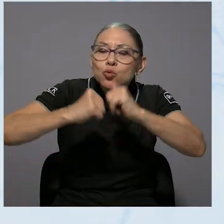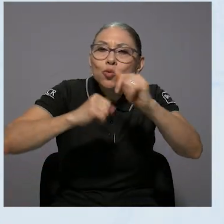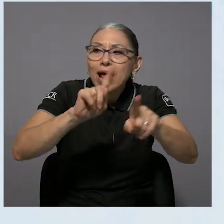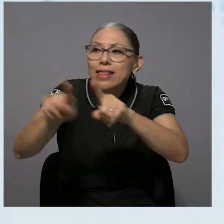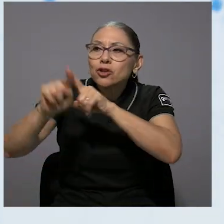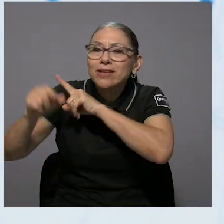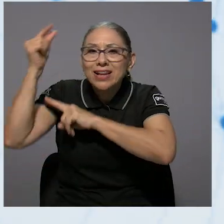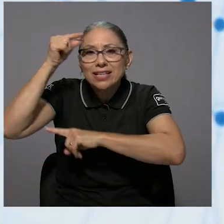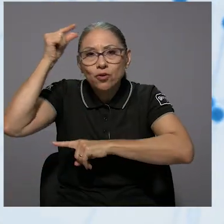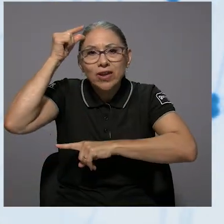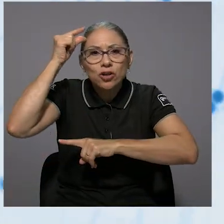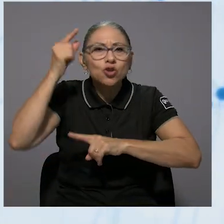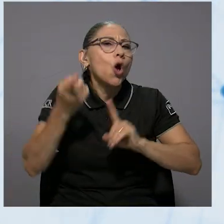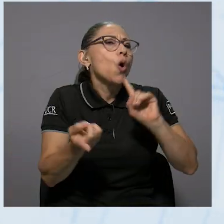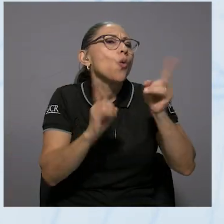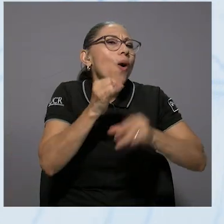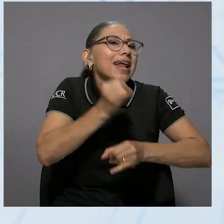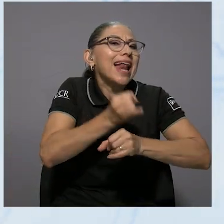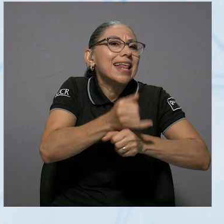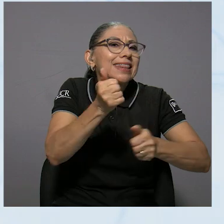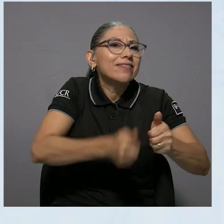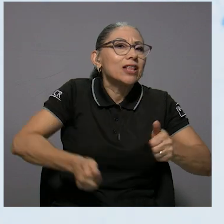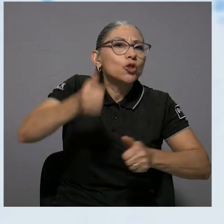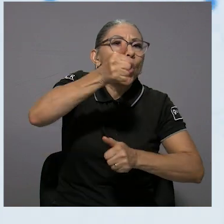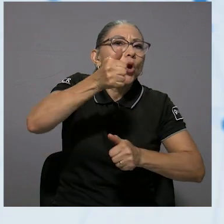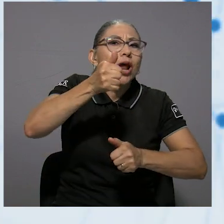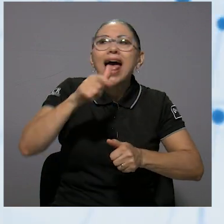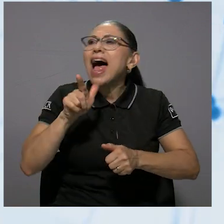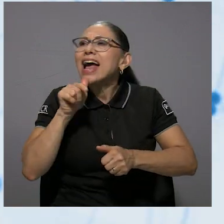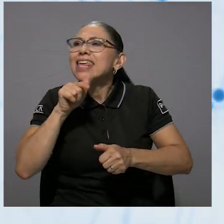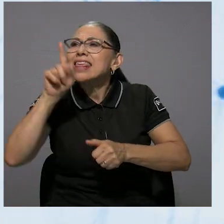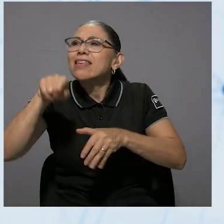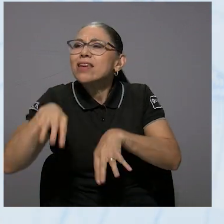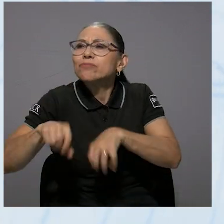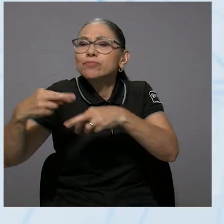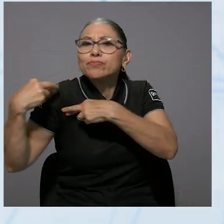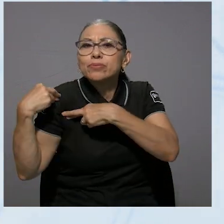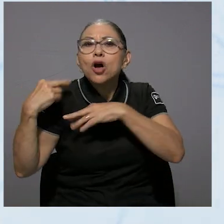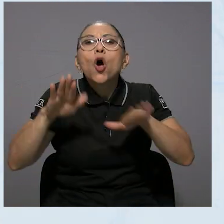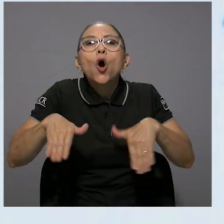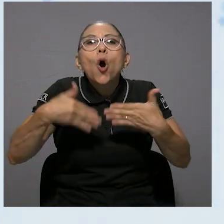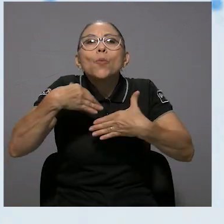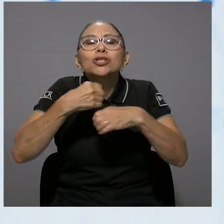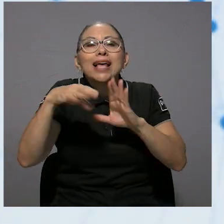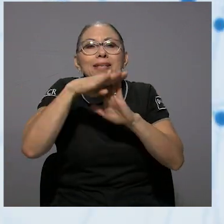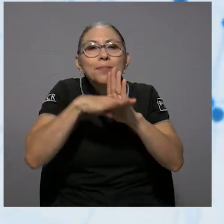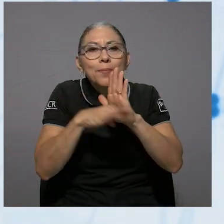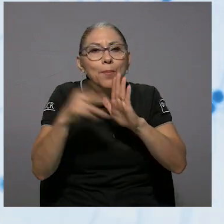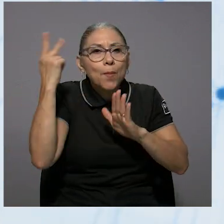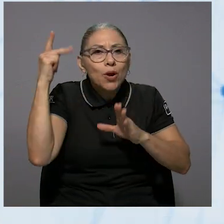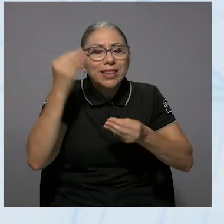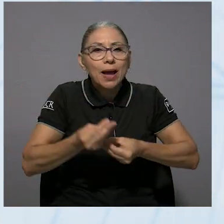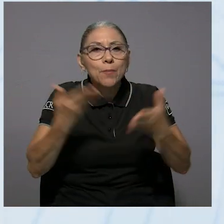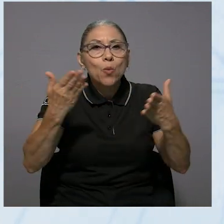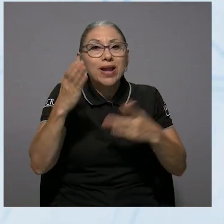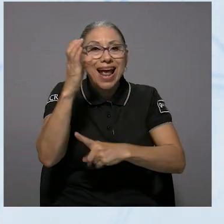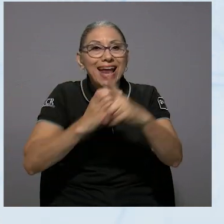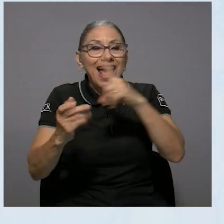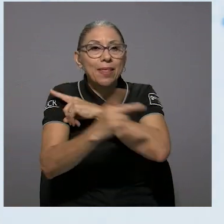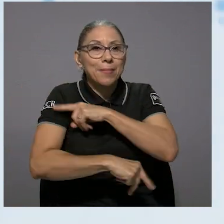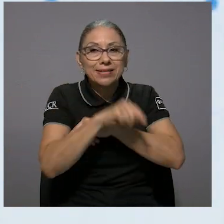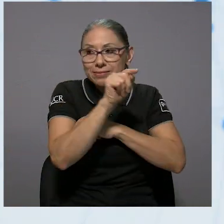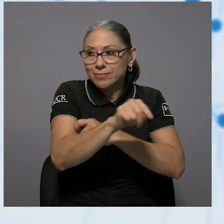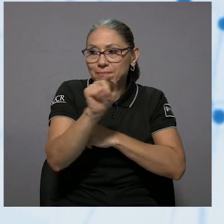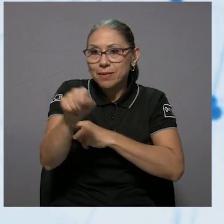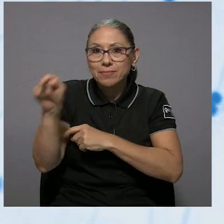cuál era el ente rector, a quién le competía qué cosa, y además cómo se elabora la política pública en cada uno de los gobiernos. Ahí empezamos a ver que era